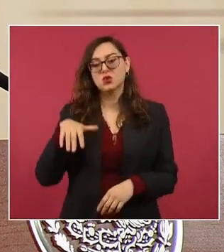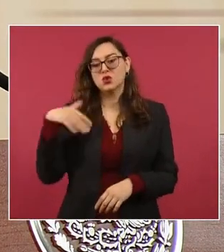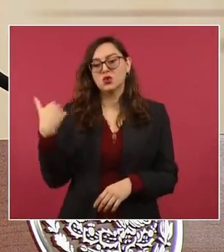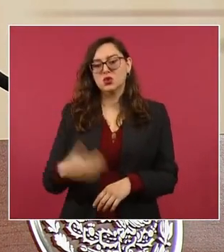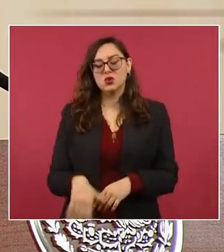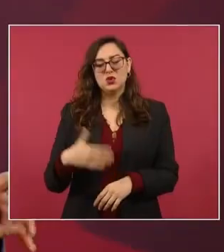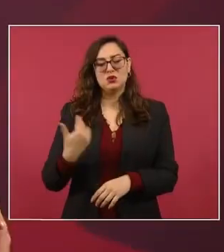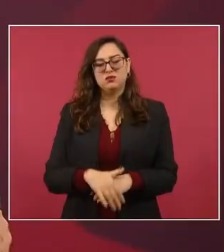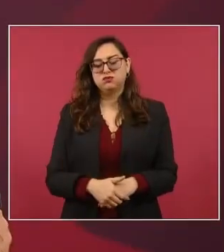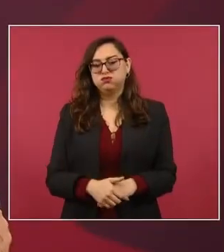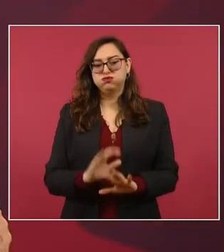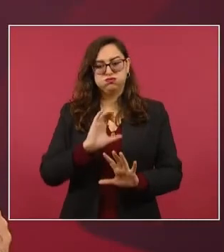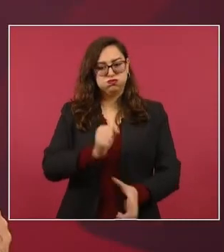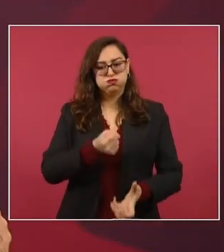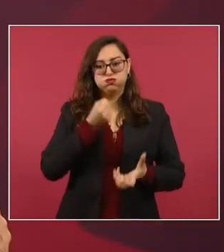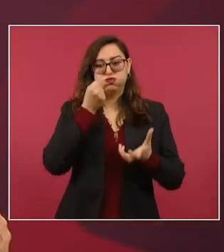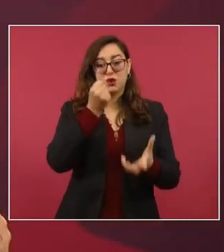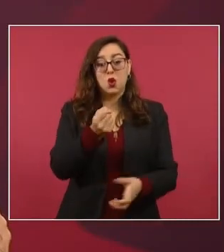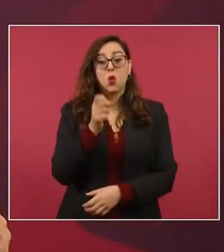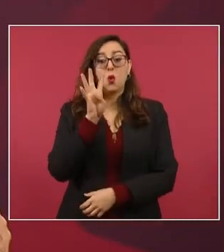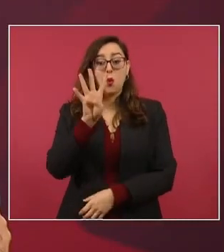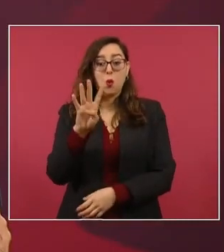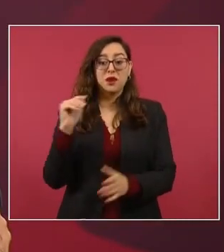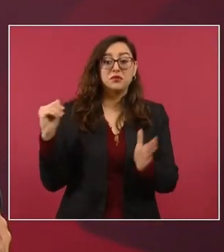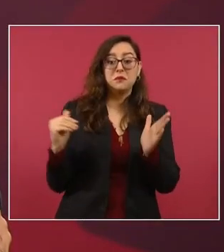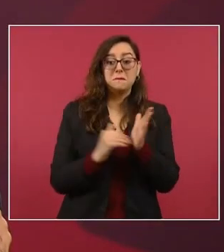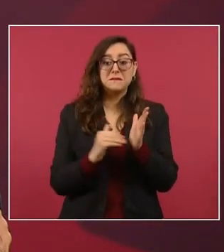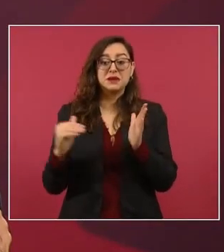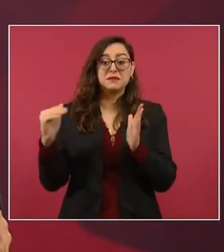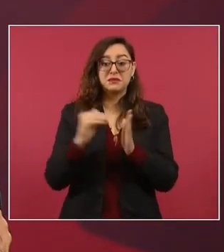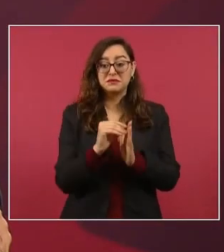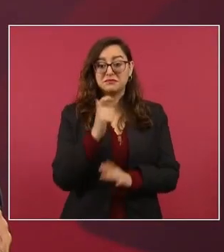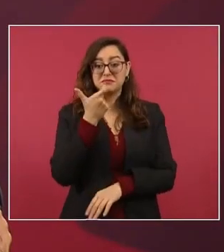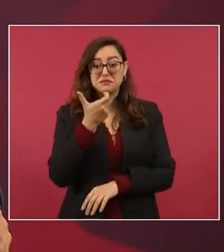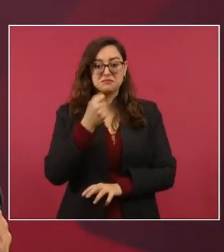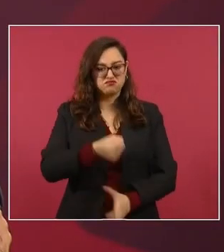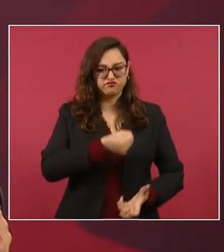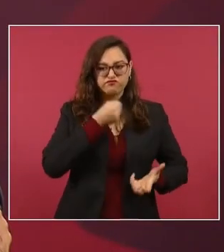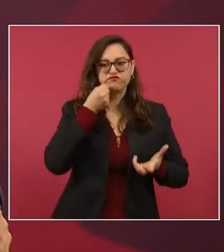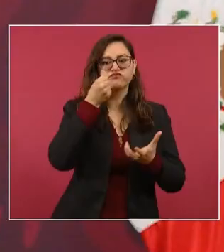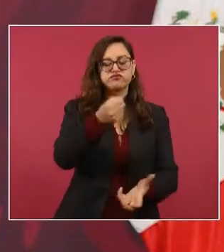implican una inversión de 4,000 millones de pesos.